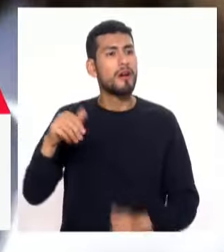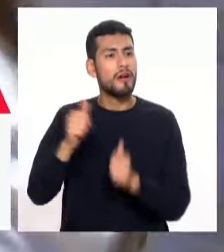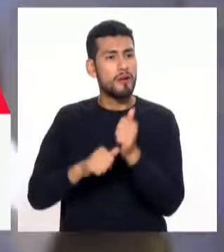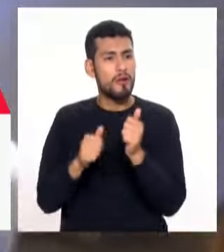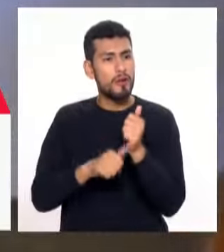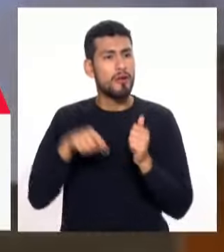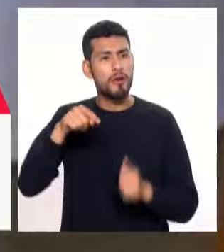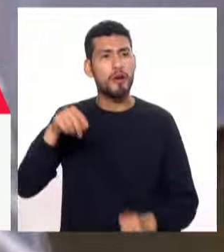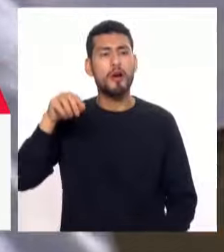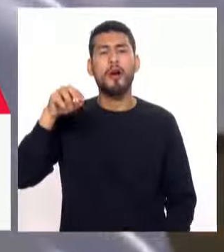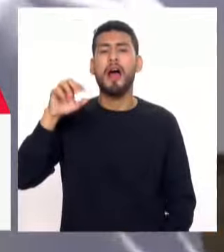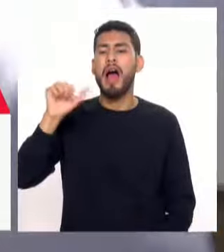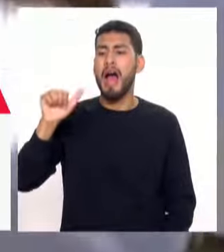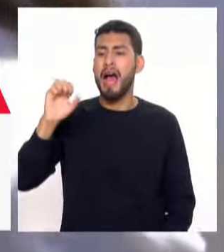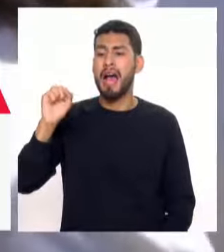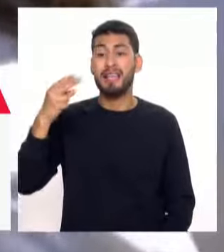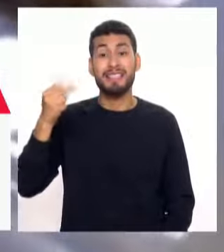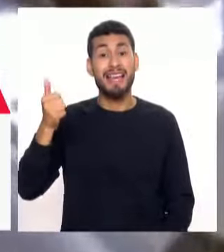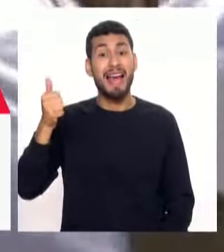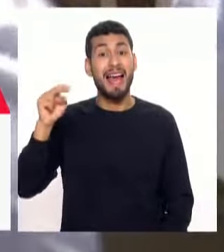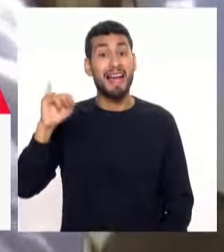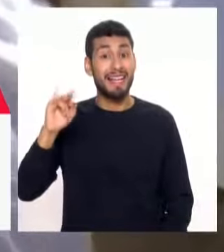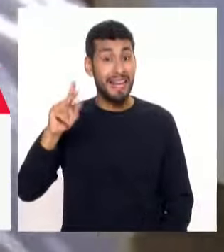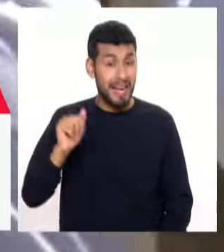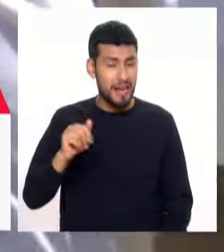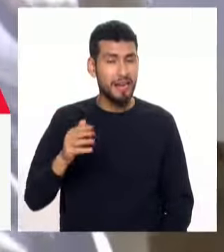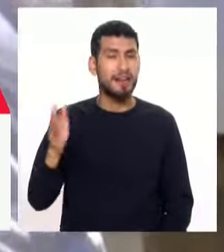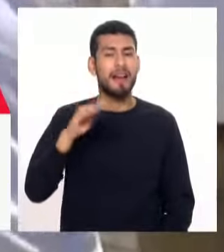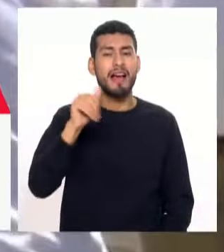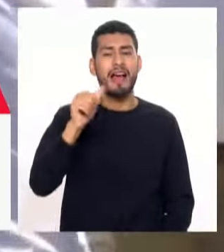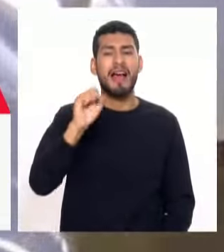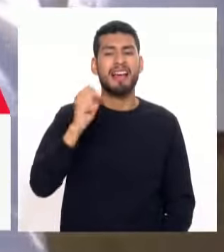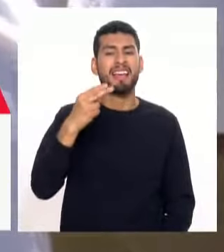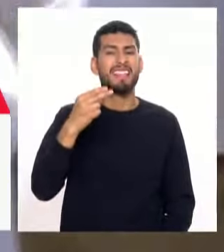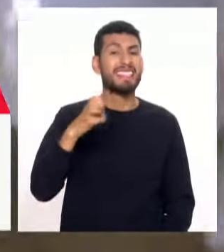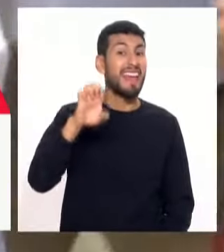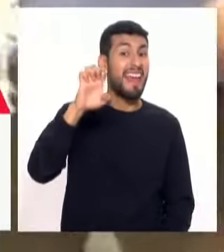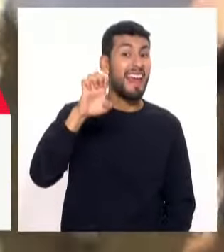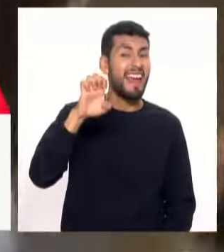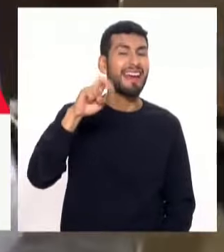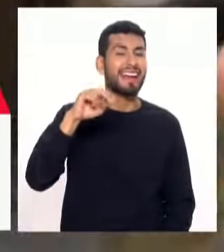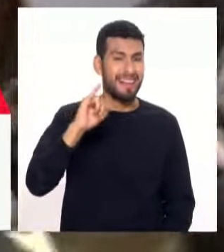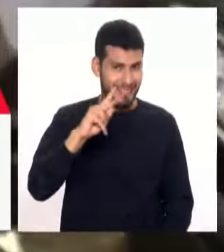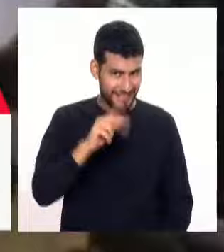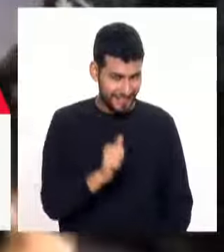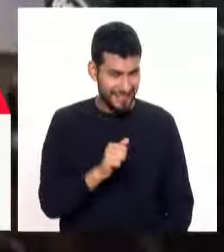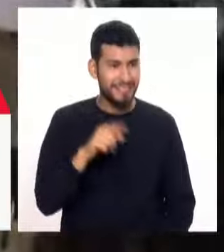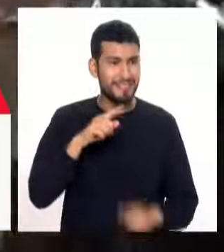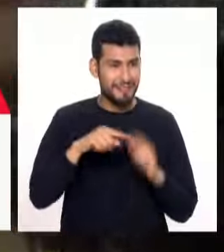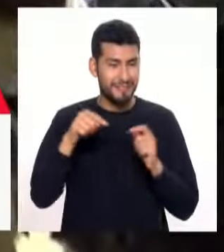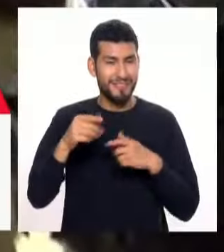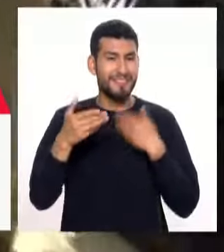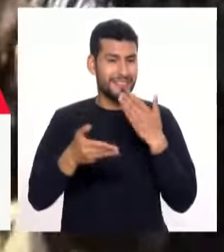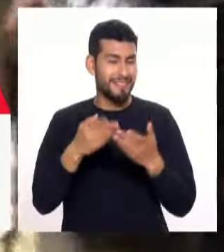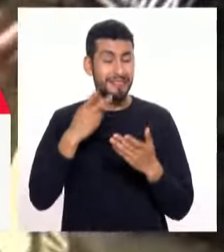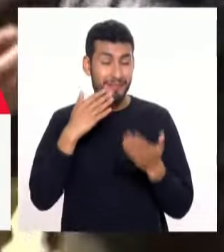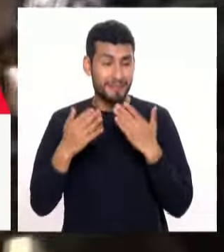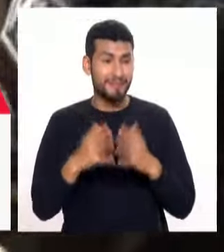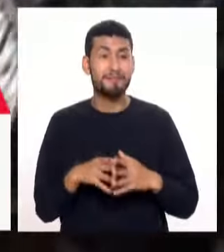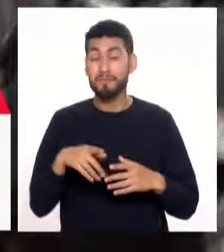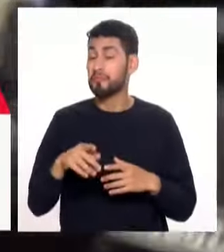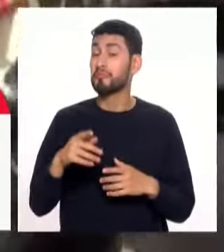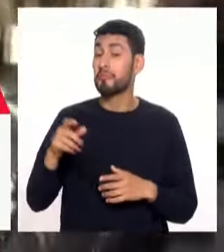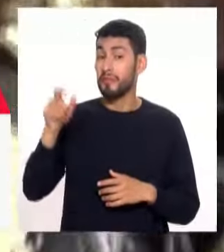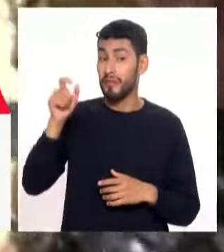del a Yeninka, quienes también se hacen presente en esta inauguración. Vamos a conversar